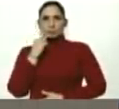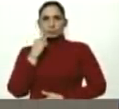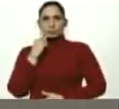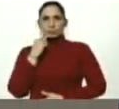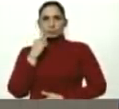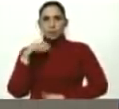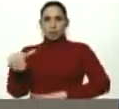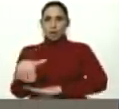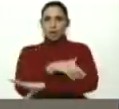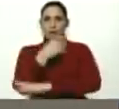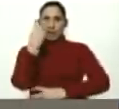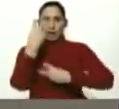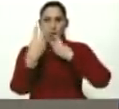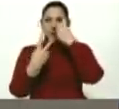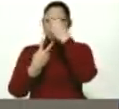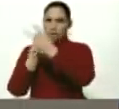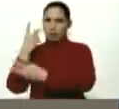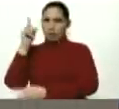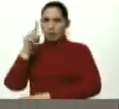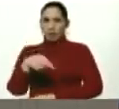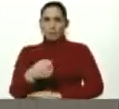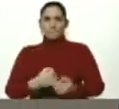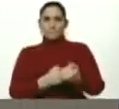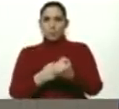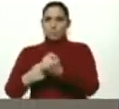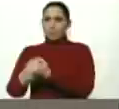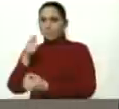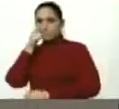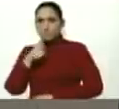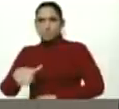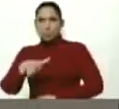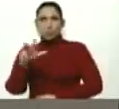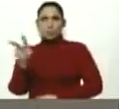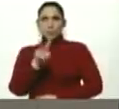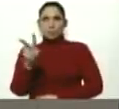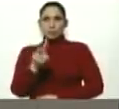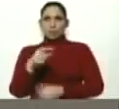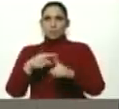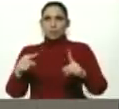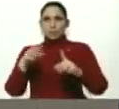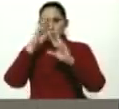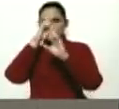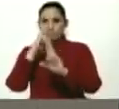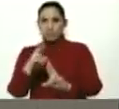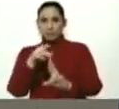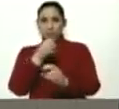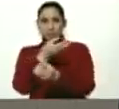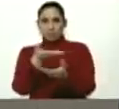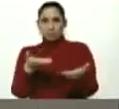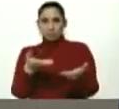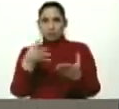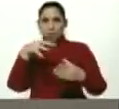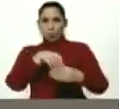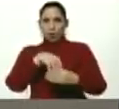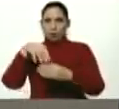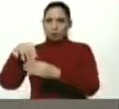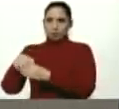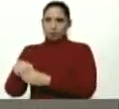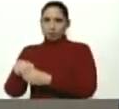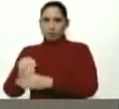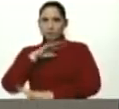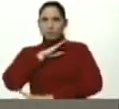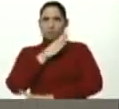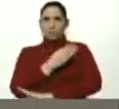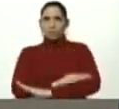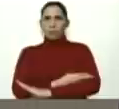las calles para colaborar con el pueblo de Venezuela a los efectos de que se cumpla con esta cuarentena